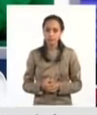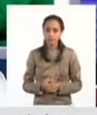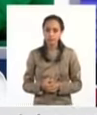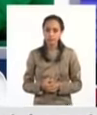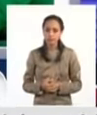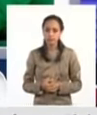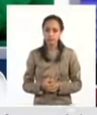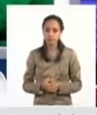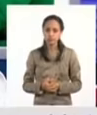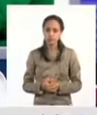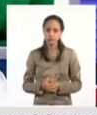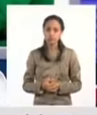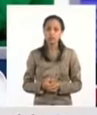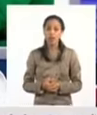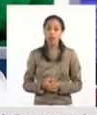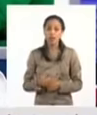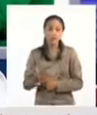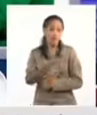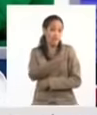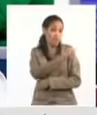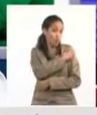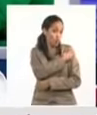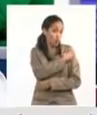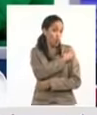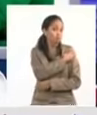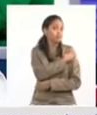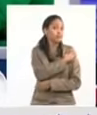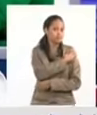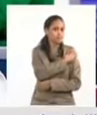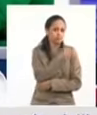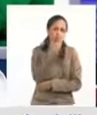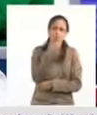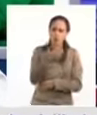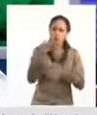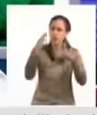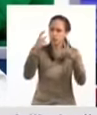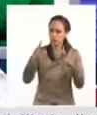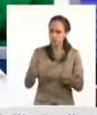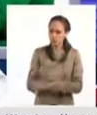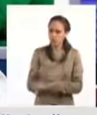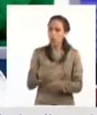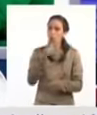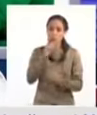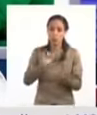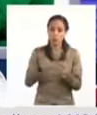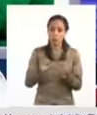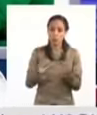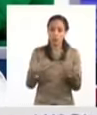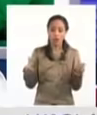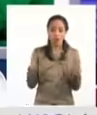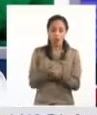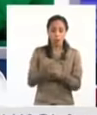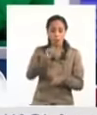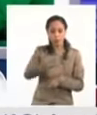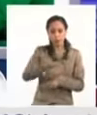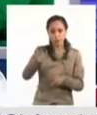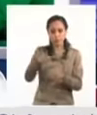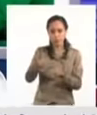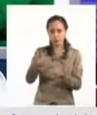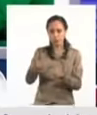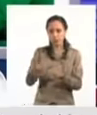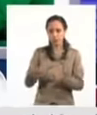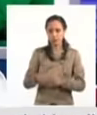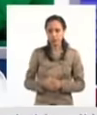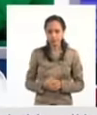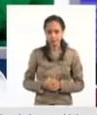la intervención sanitaria con los candidatos vacunales, con la satisfacción también de